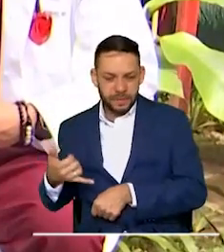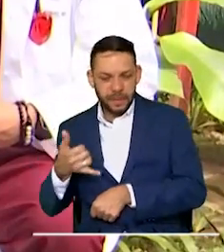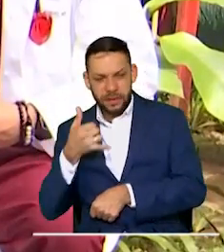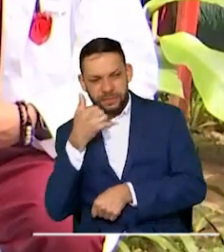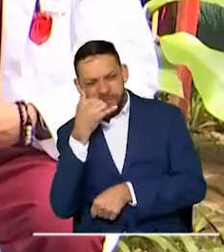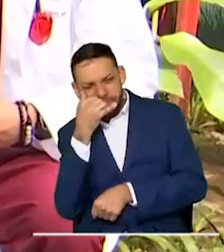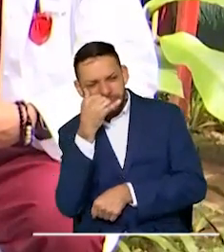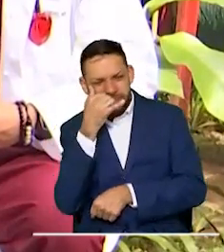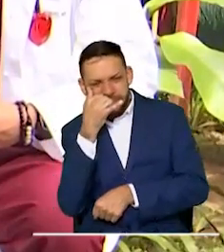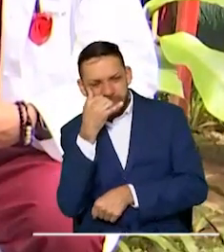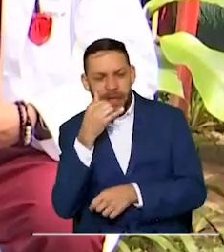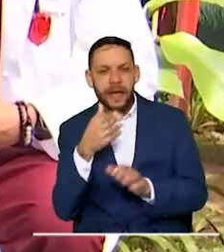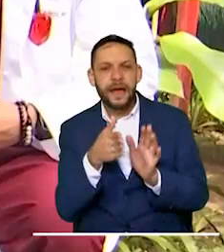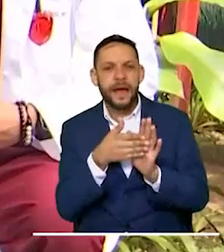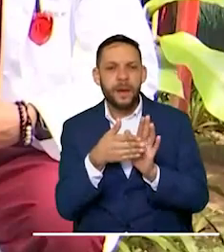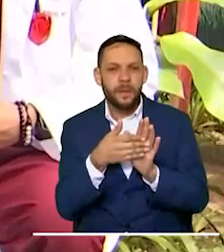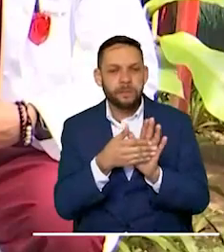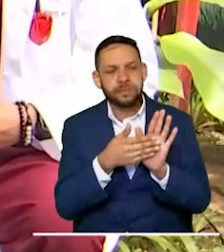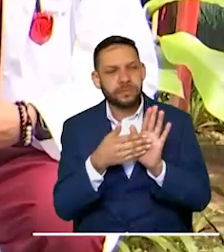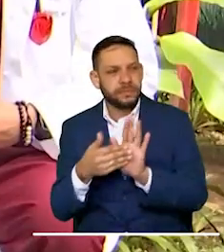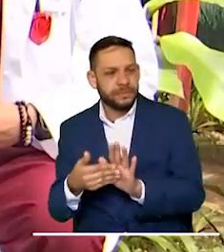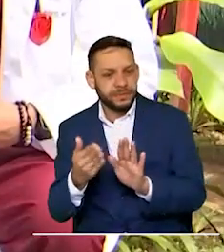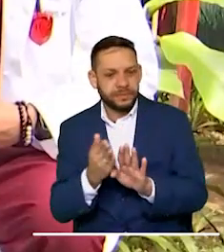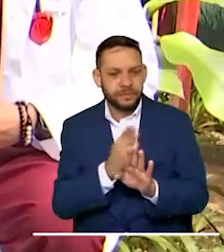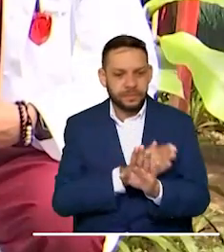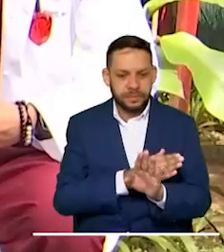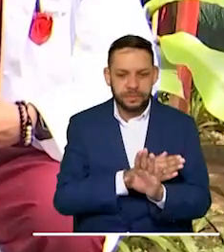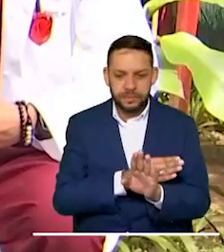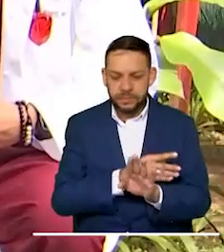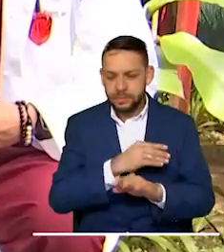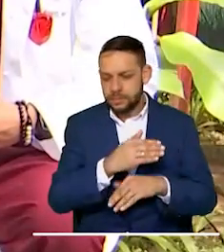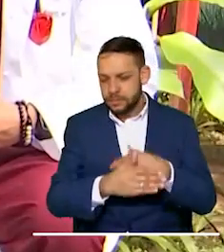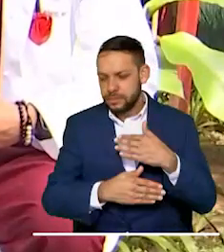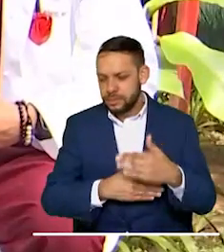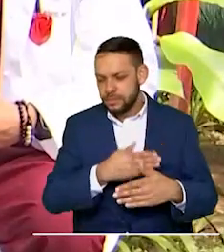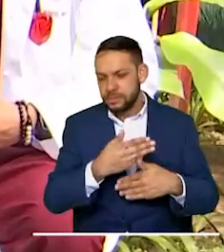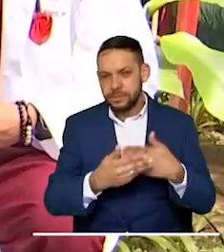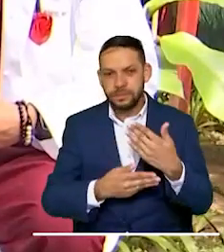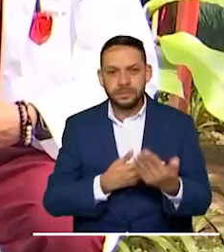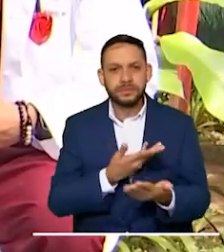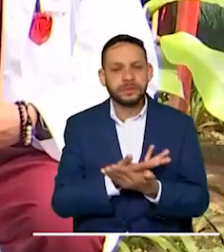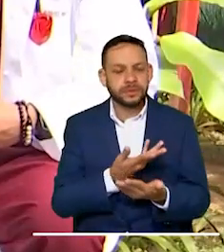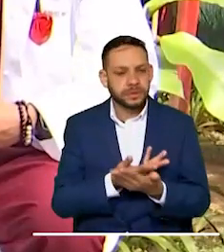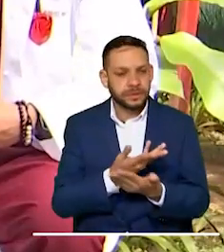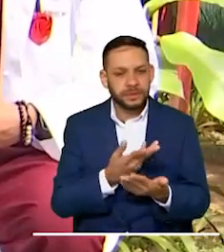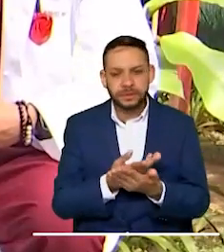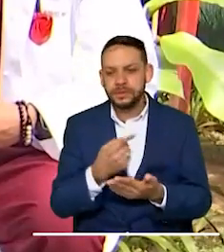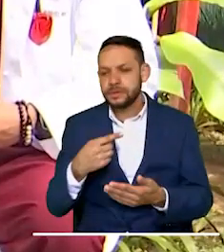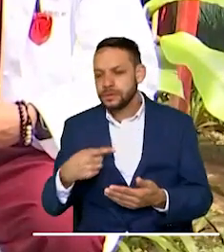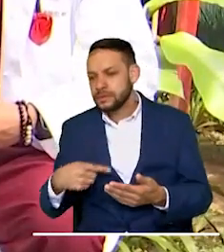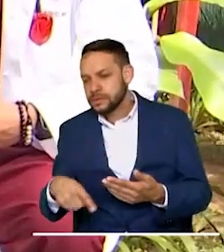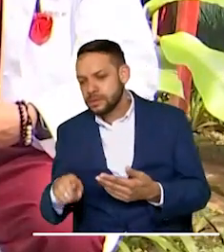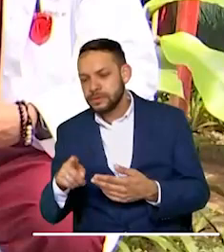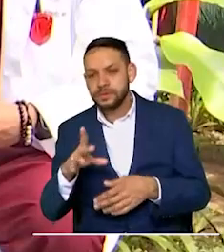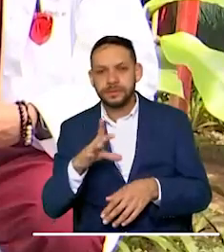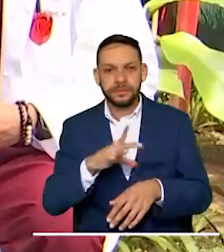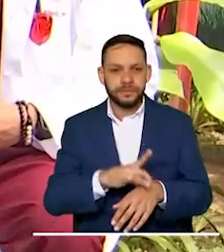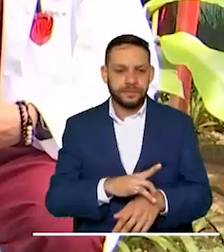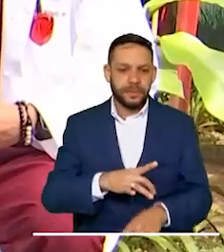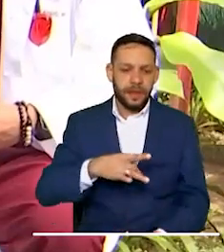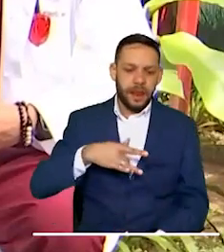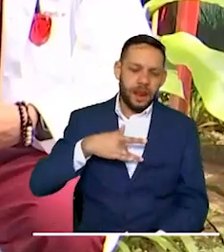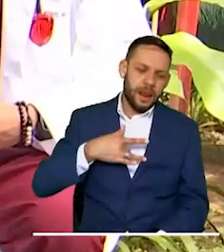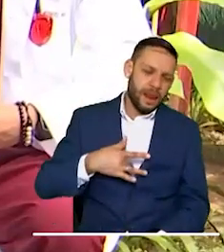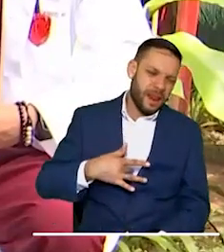aquí atendemos y le hacemos un diagnóstico ecográfico completo, los remitimos donde el gastroenterólogo cuando